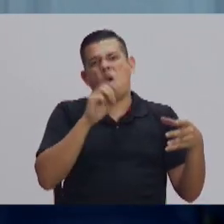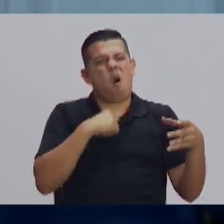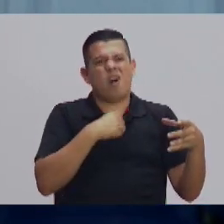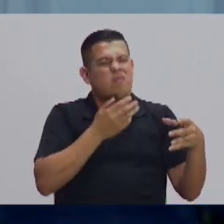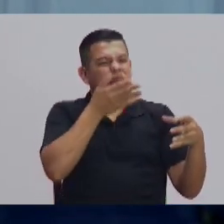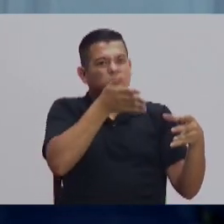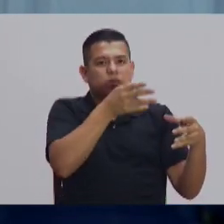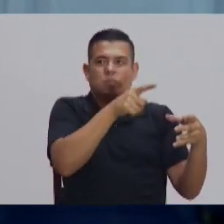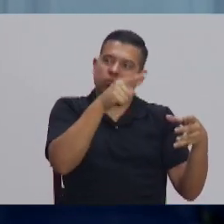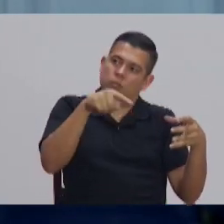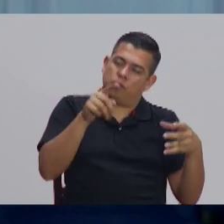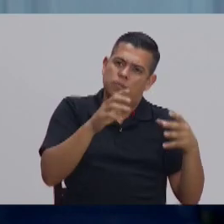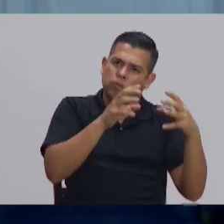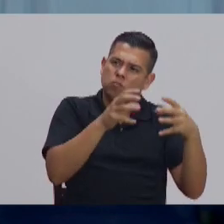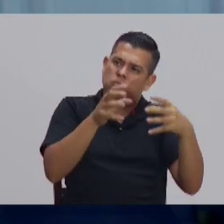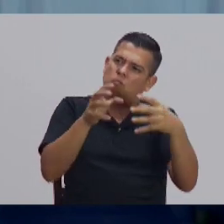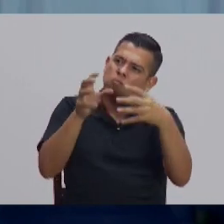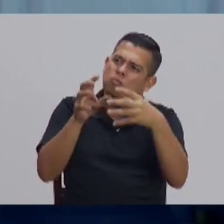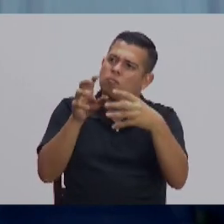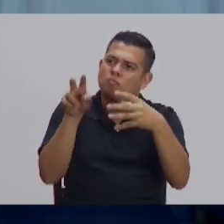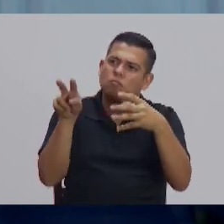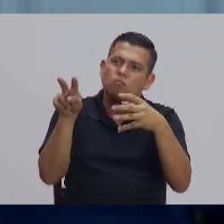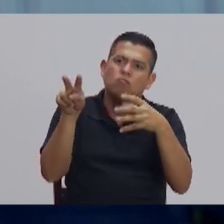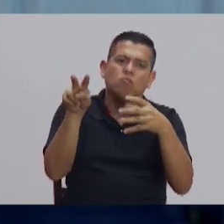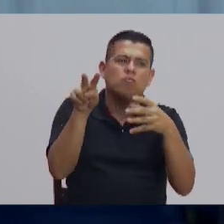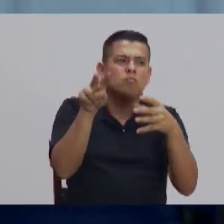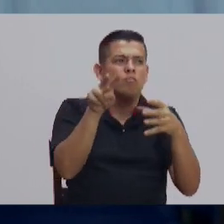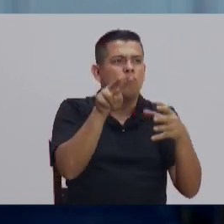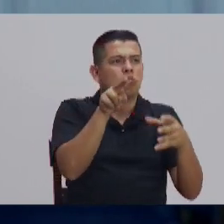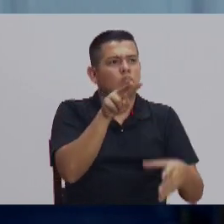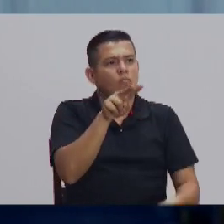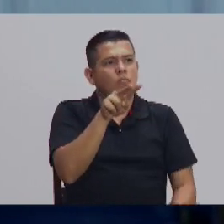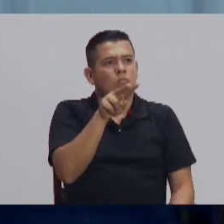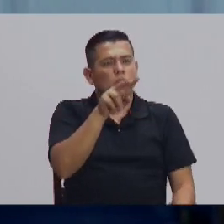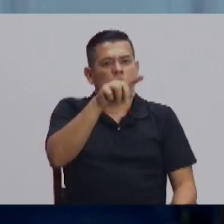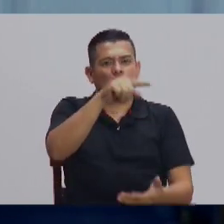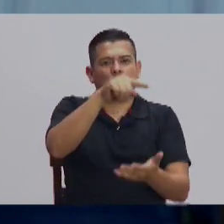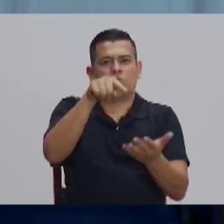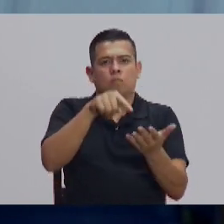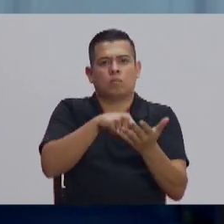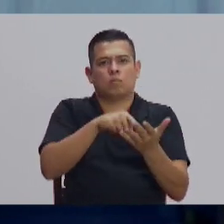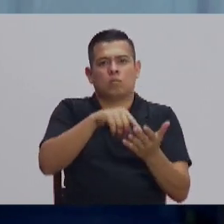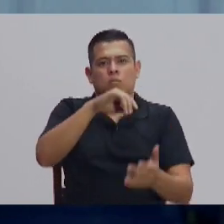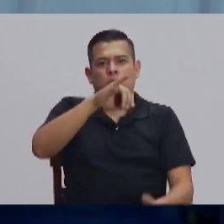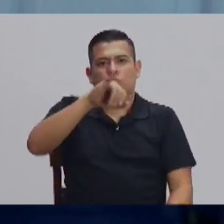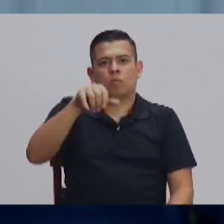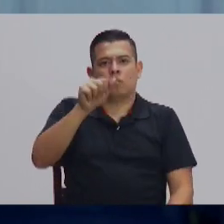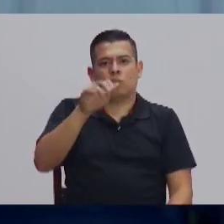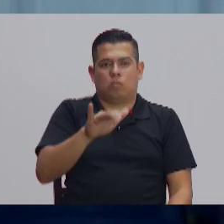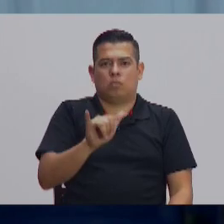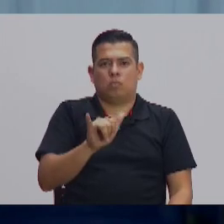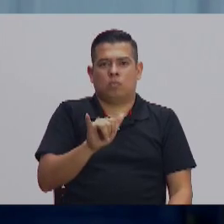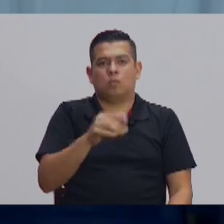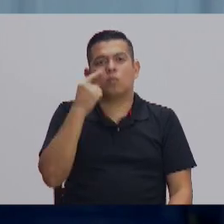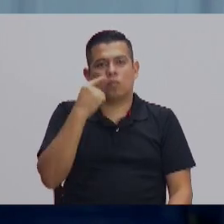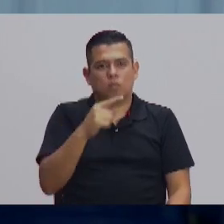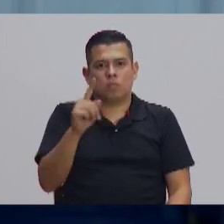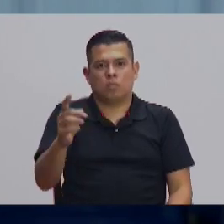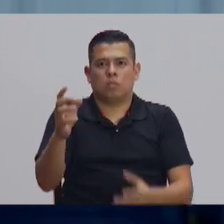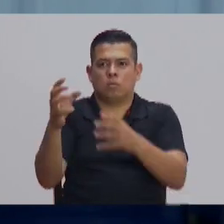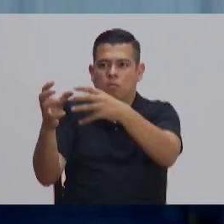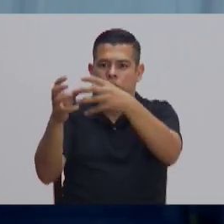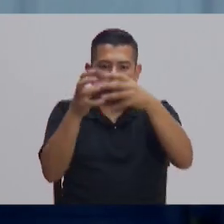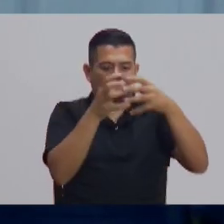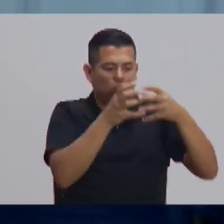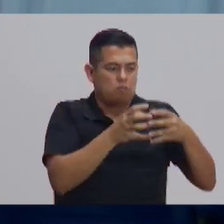seguido y ellos subieron y reconocieron a hai y volvieron a josué le dijeron no